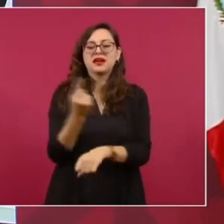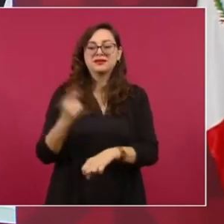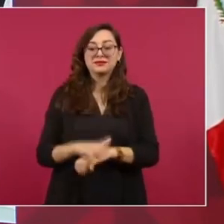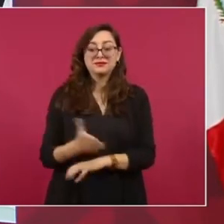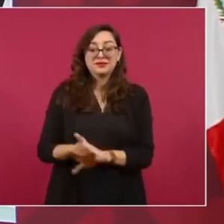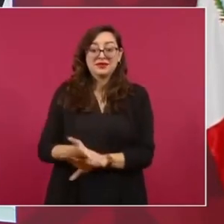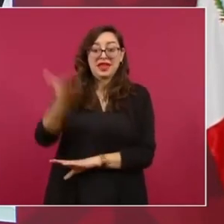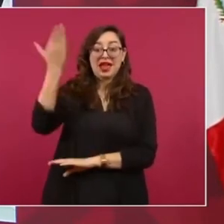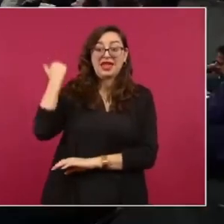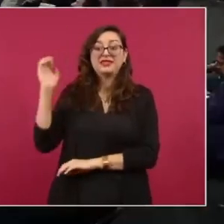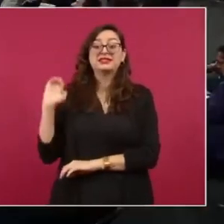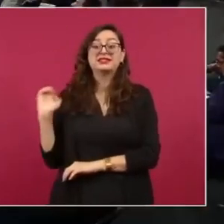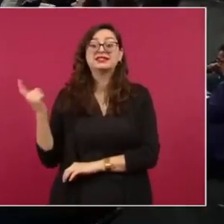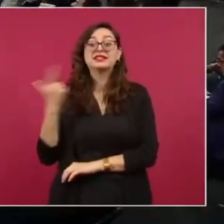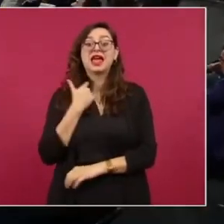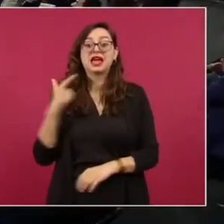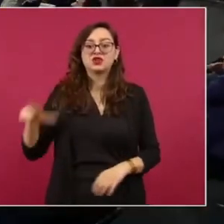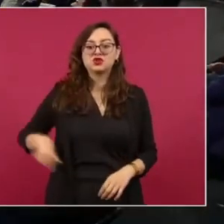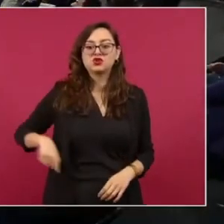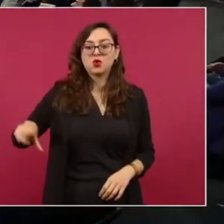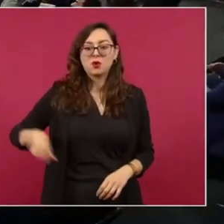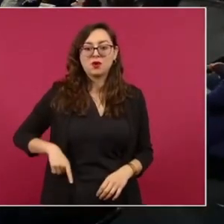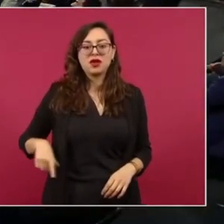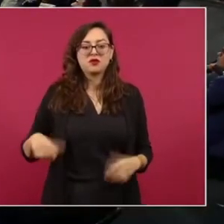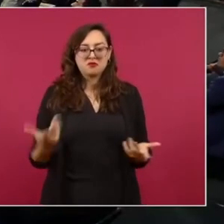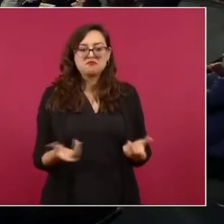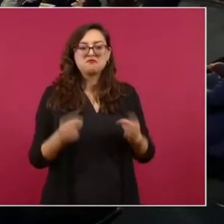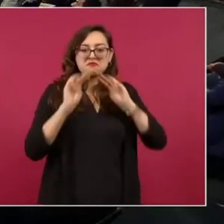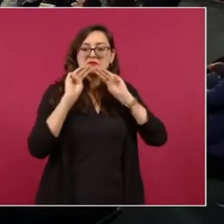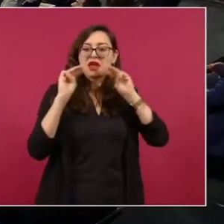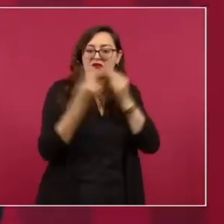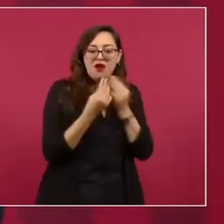en el tercer piso, todo un sistema